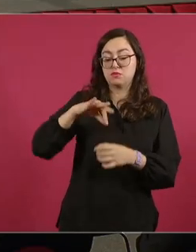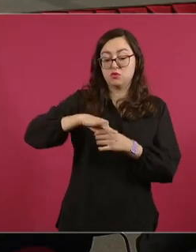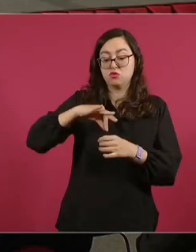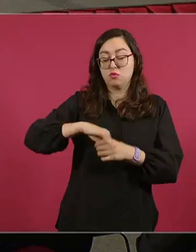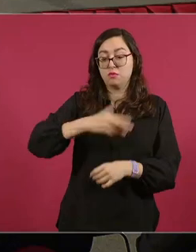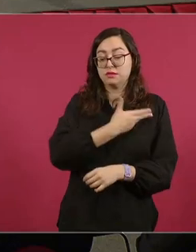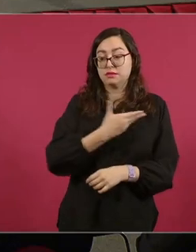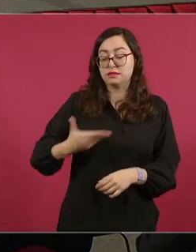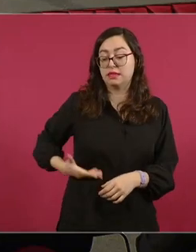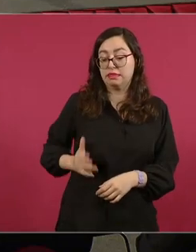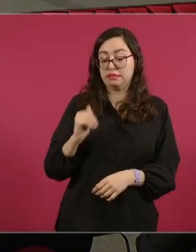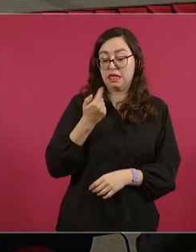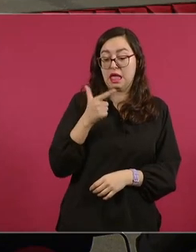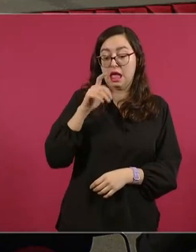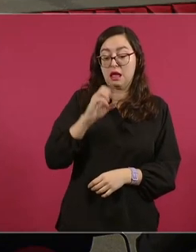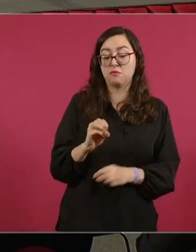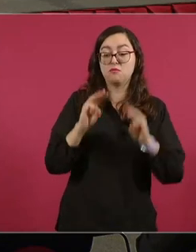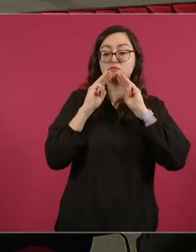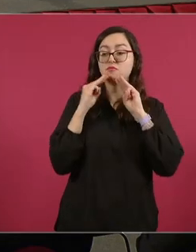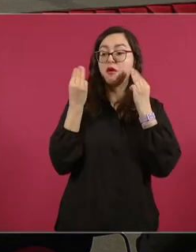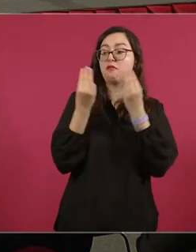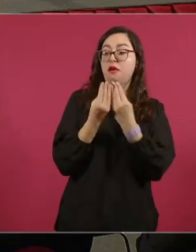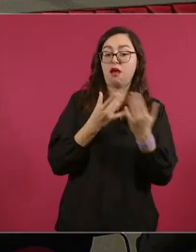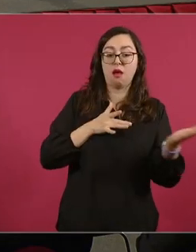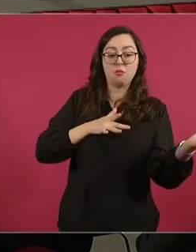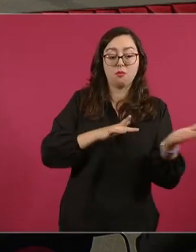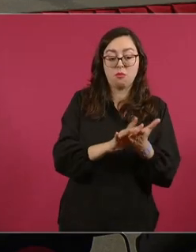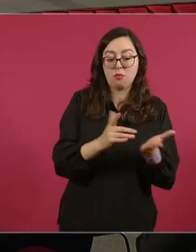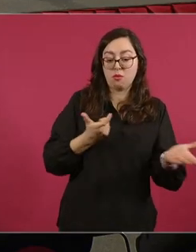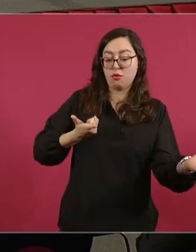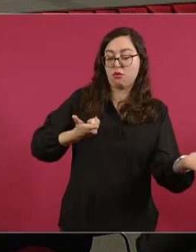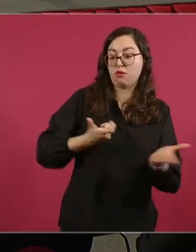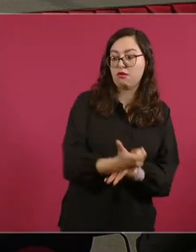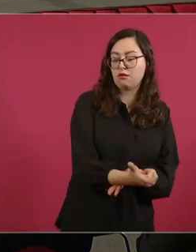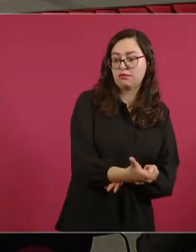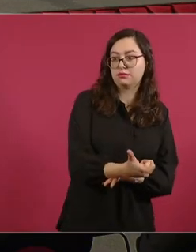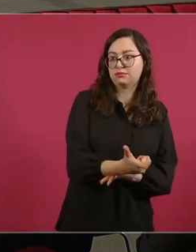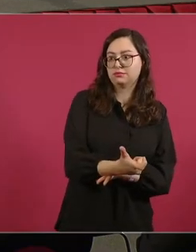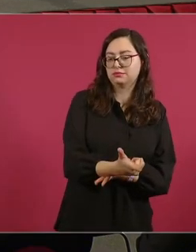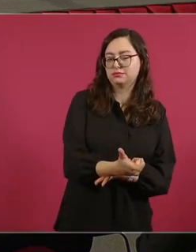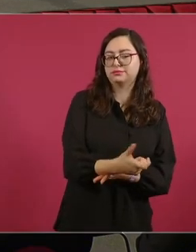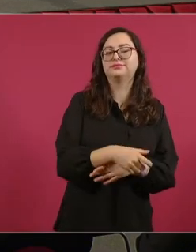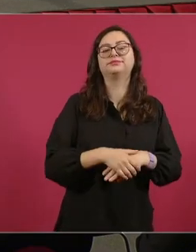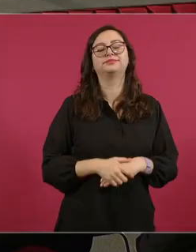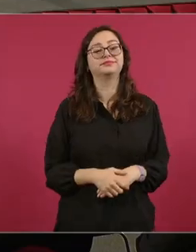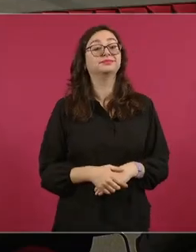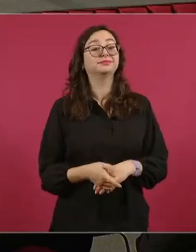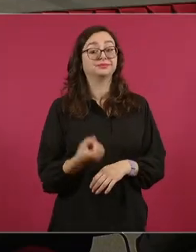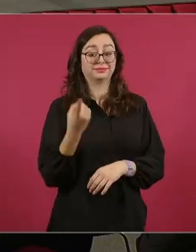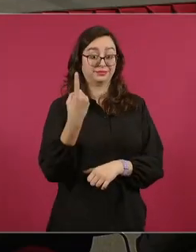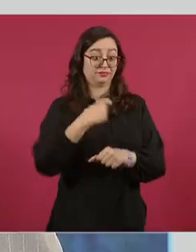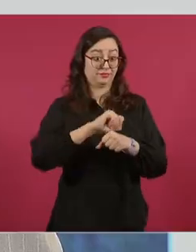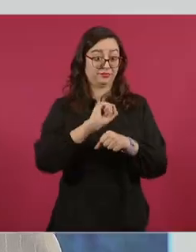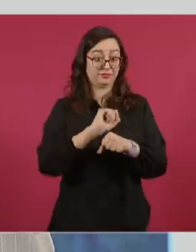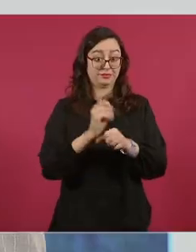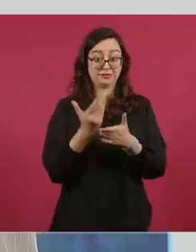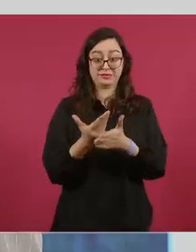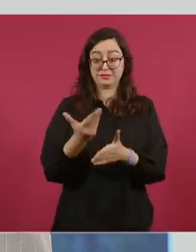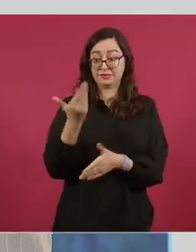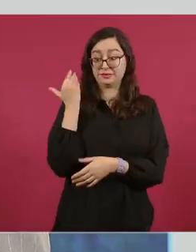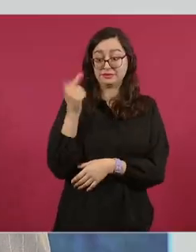2006. La semana pasada todos fuimos testigos de cómo simultáneamente se